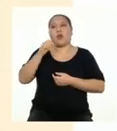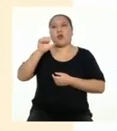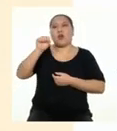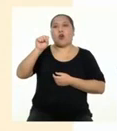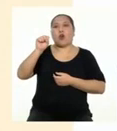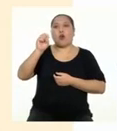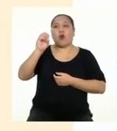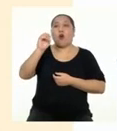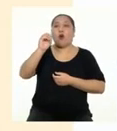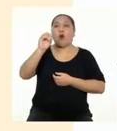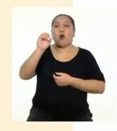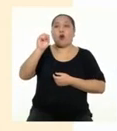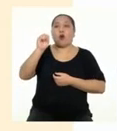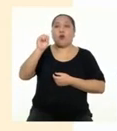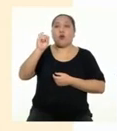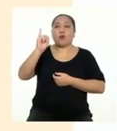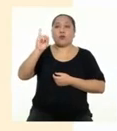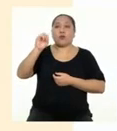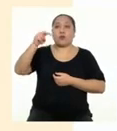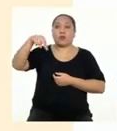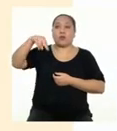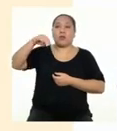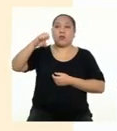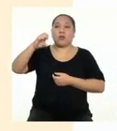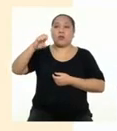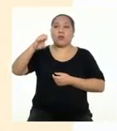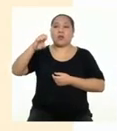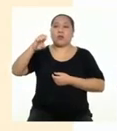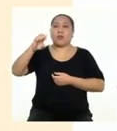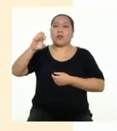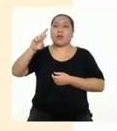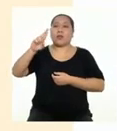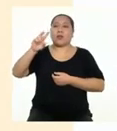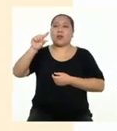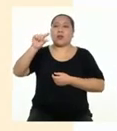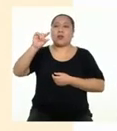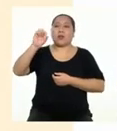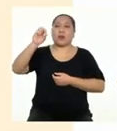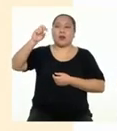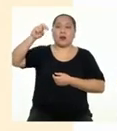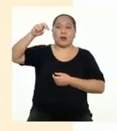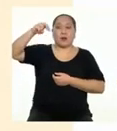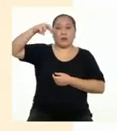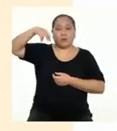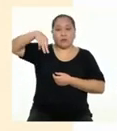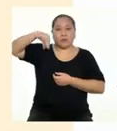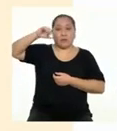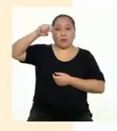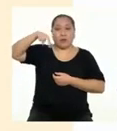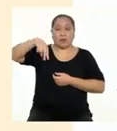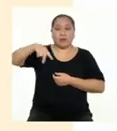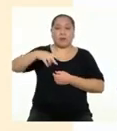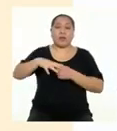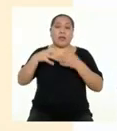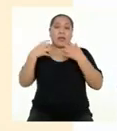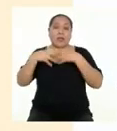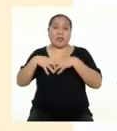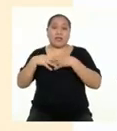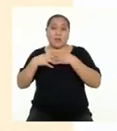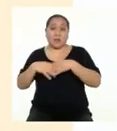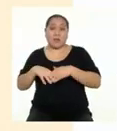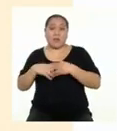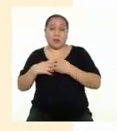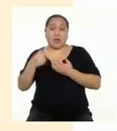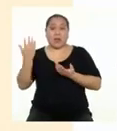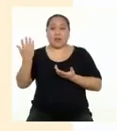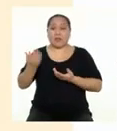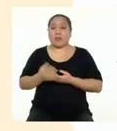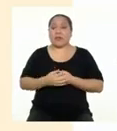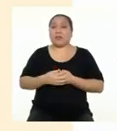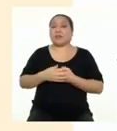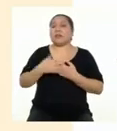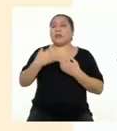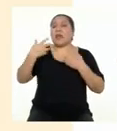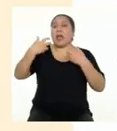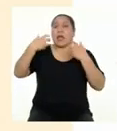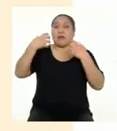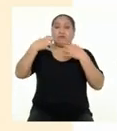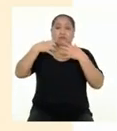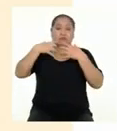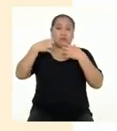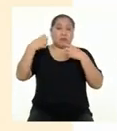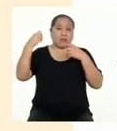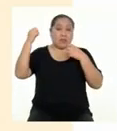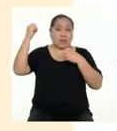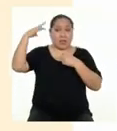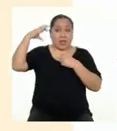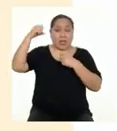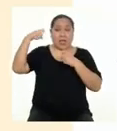OSINERMIN, una institución pública encargada de supervisar que las empresas de sectores eléctricos, hidrocarburos y minero